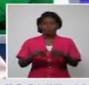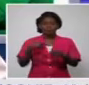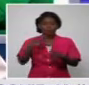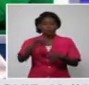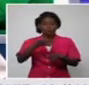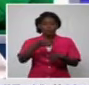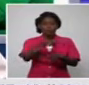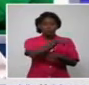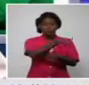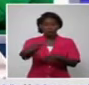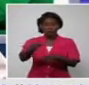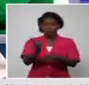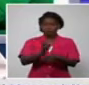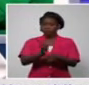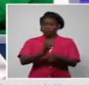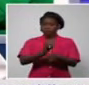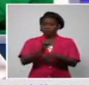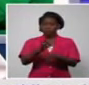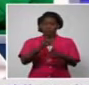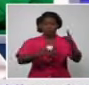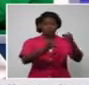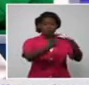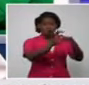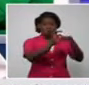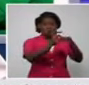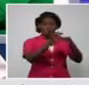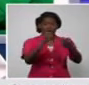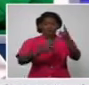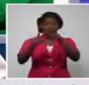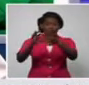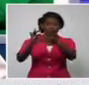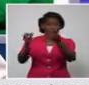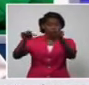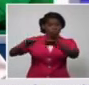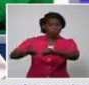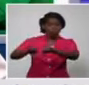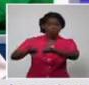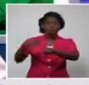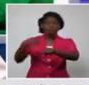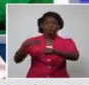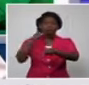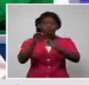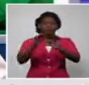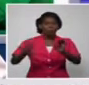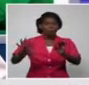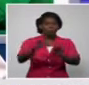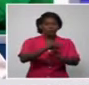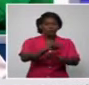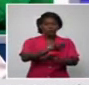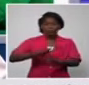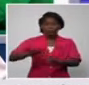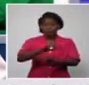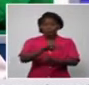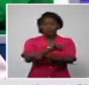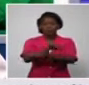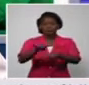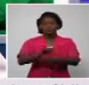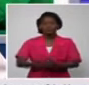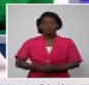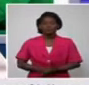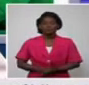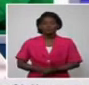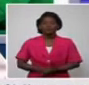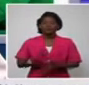favorablemente. De 20 a 39 años, 254, de 40 a